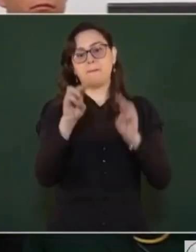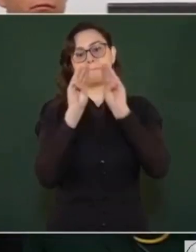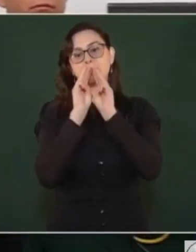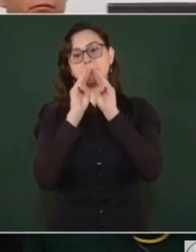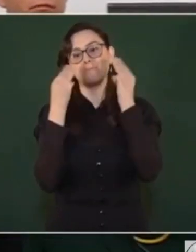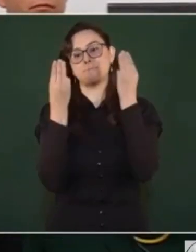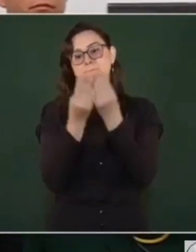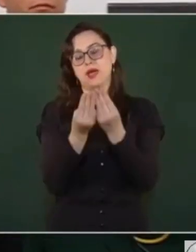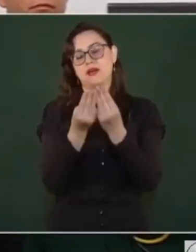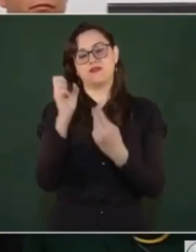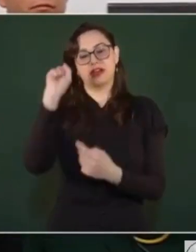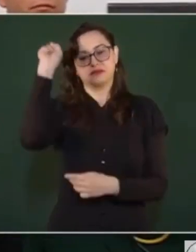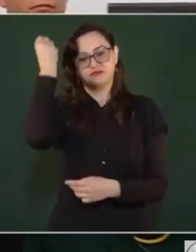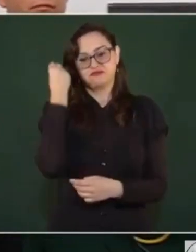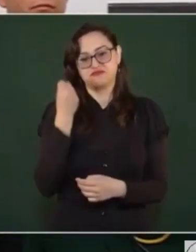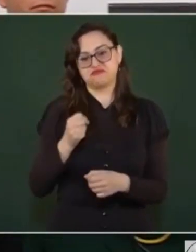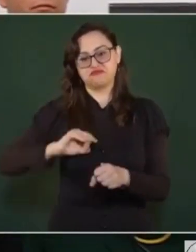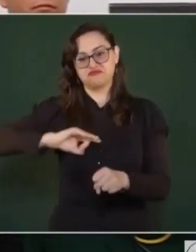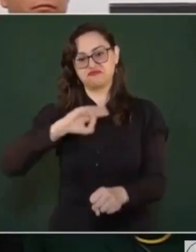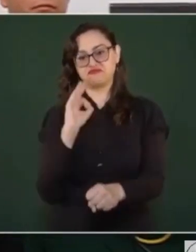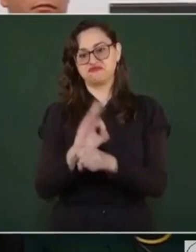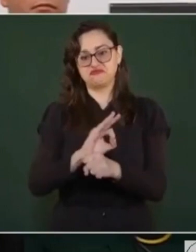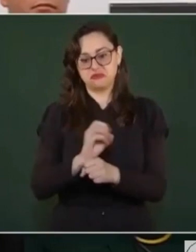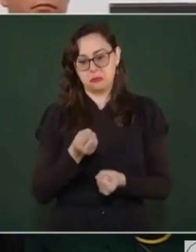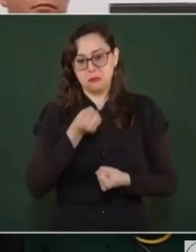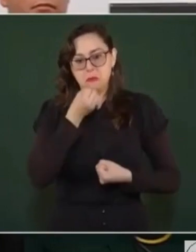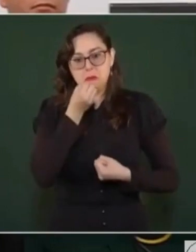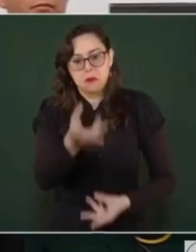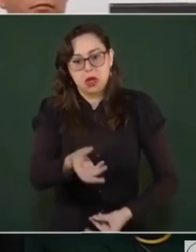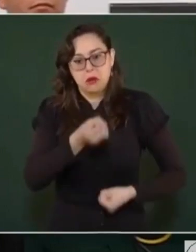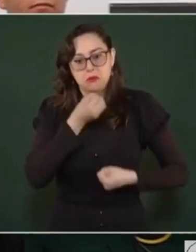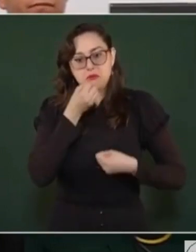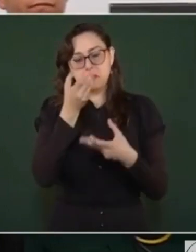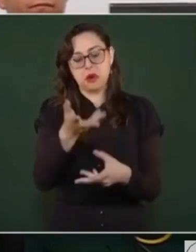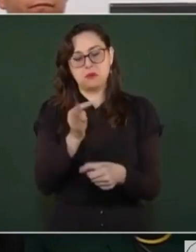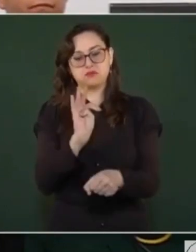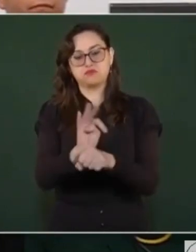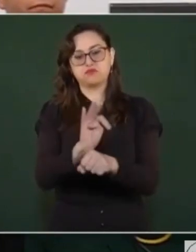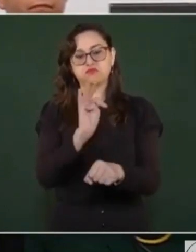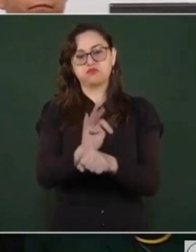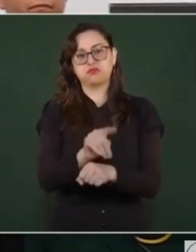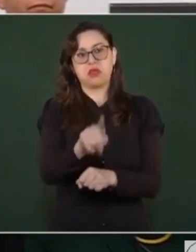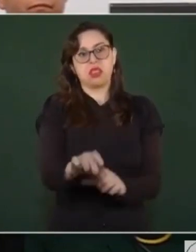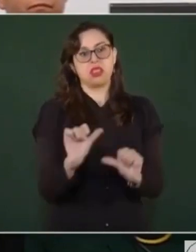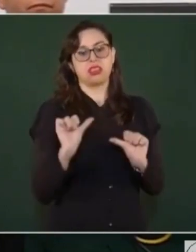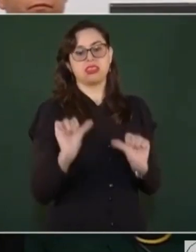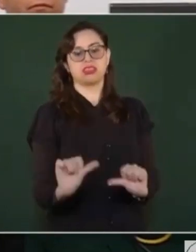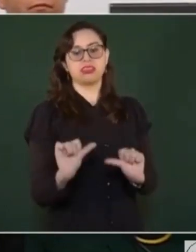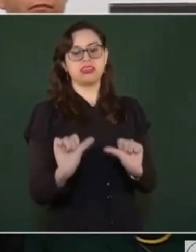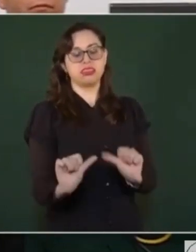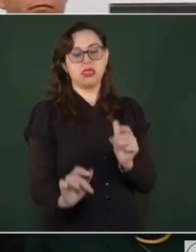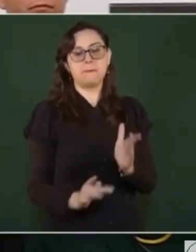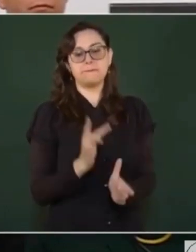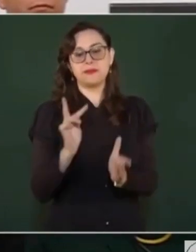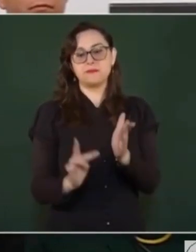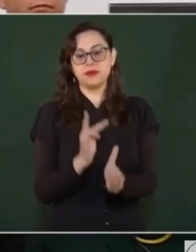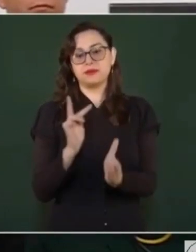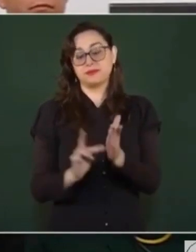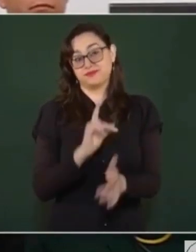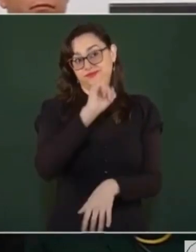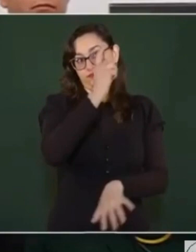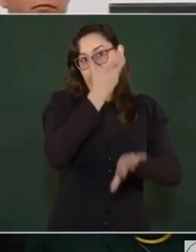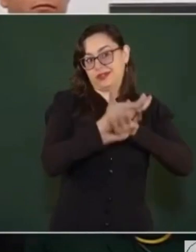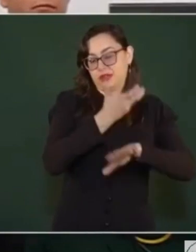con el cártel de Sinaloa. Ya se sabe, porque las autoridades de Estados Unidos así lo han documentado, que Genaro García Luna